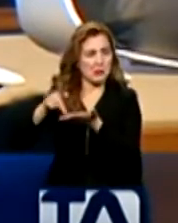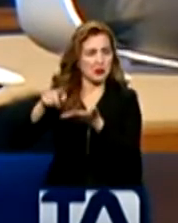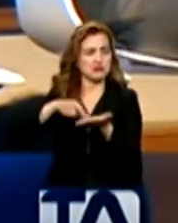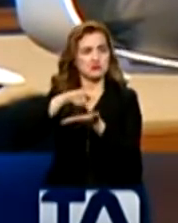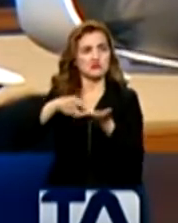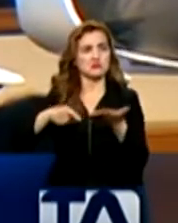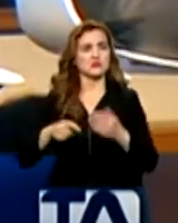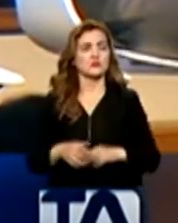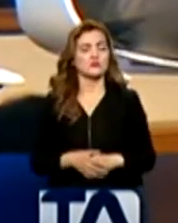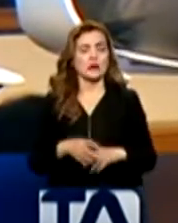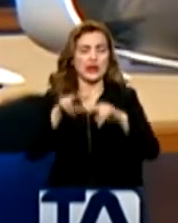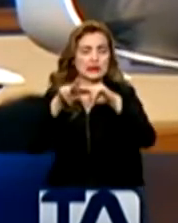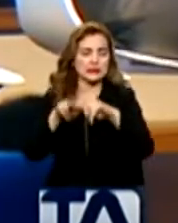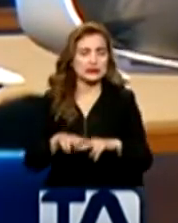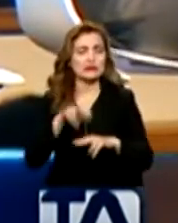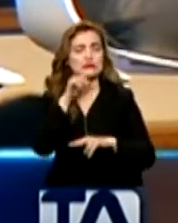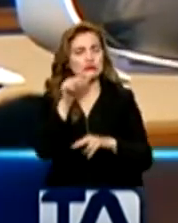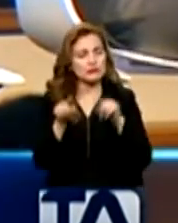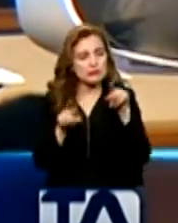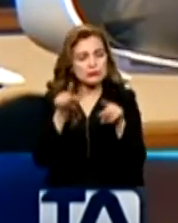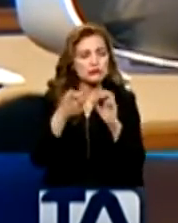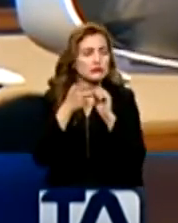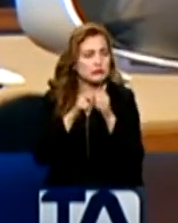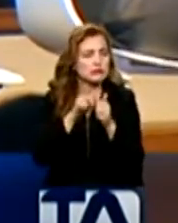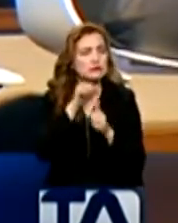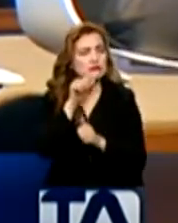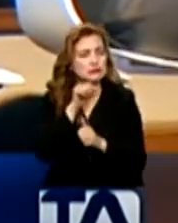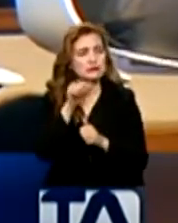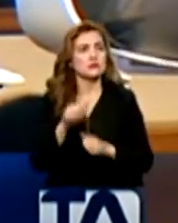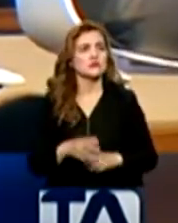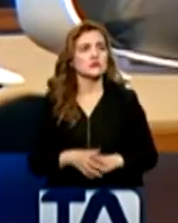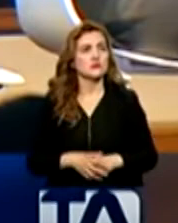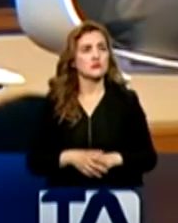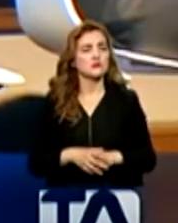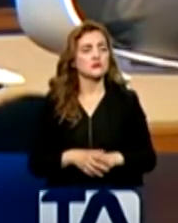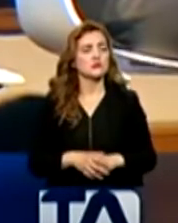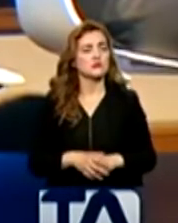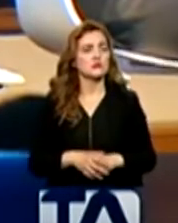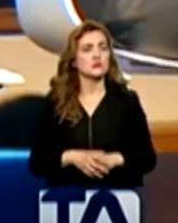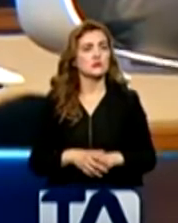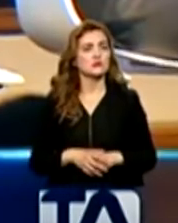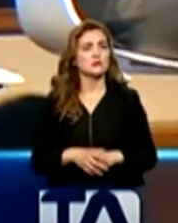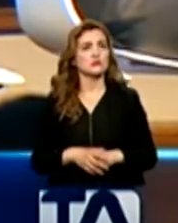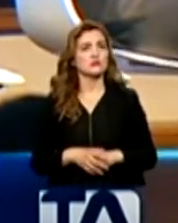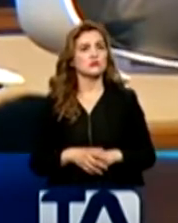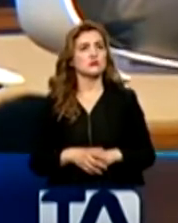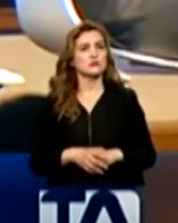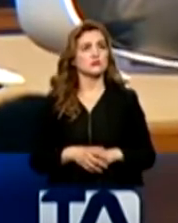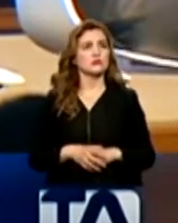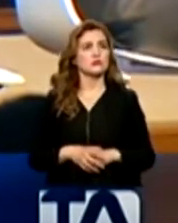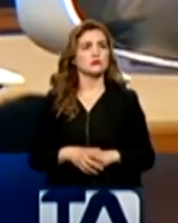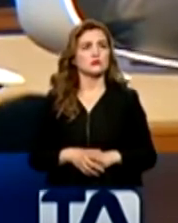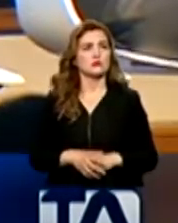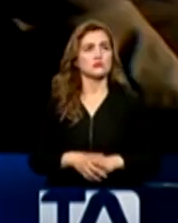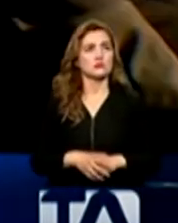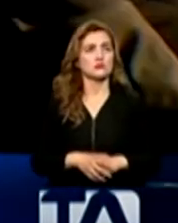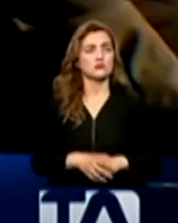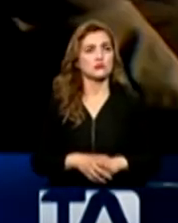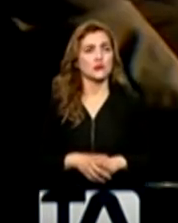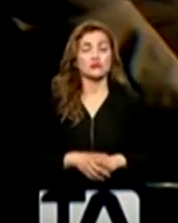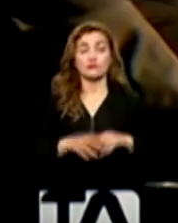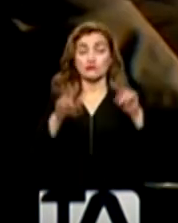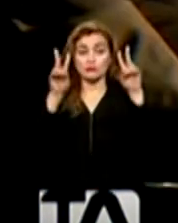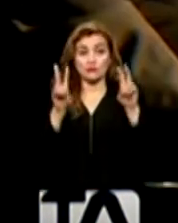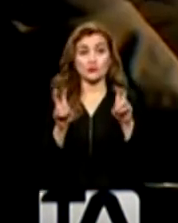los domicilios. Todavía hay que corregir algunas cosas. O el diésel que compra el Estado para la generación termoeléctrica es un diésel subsidiado. Además,